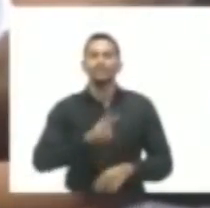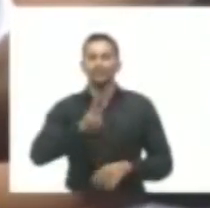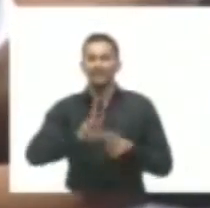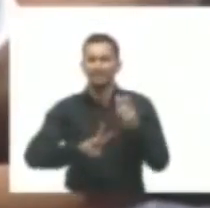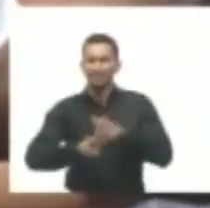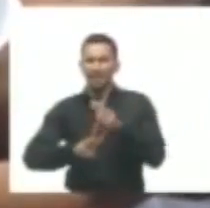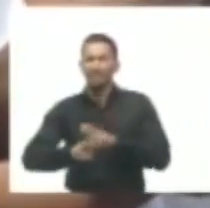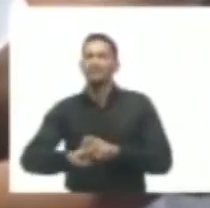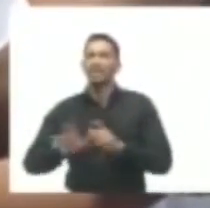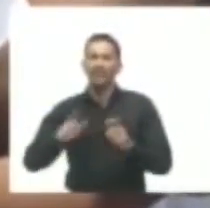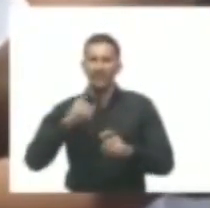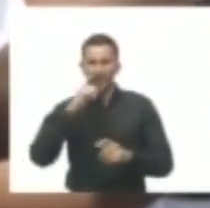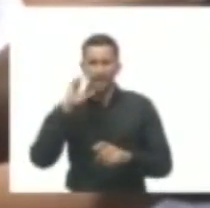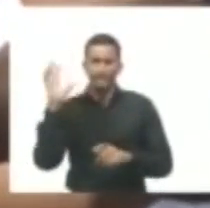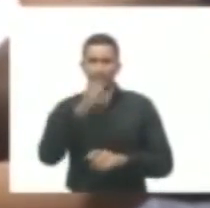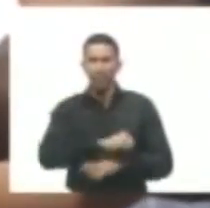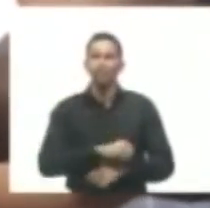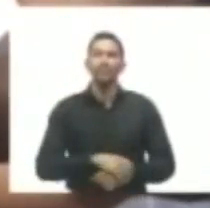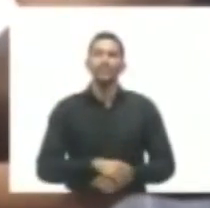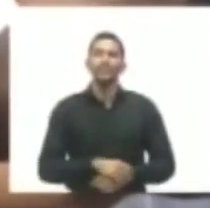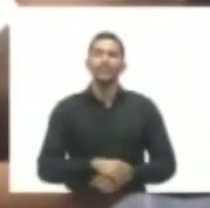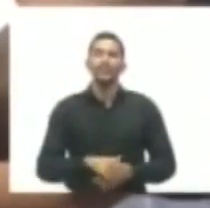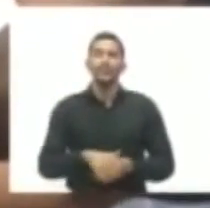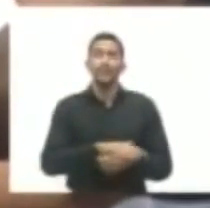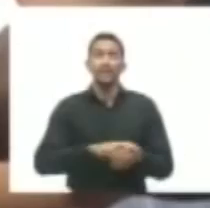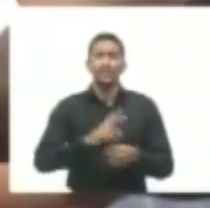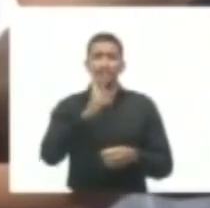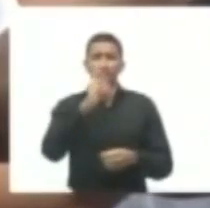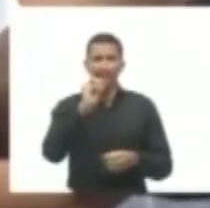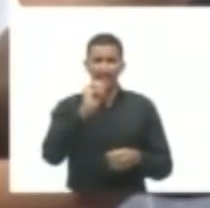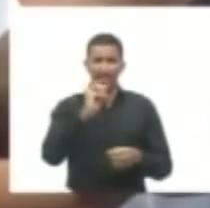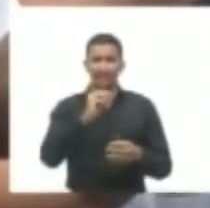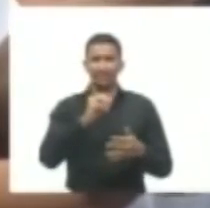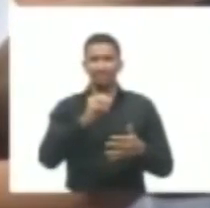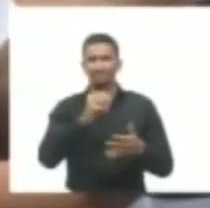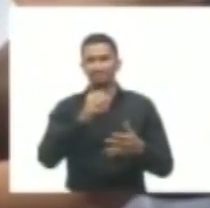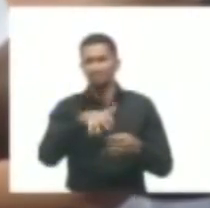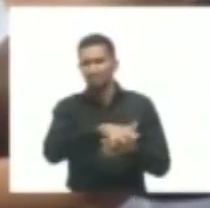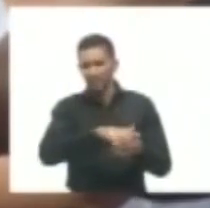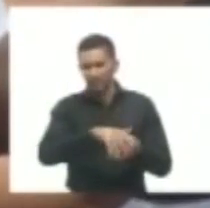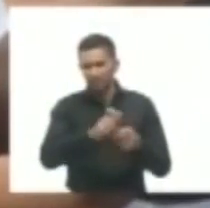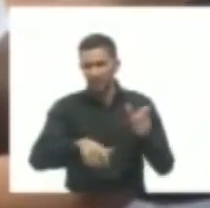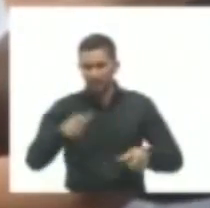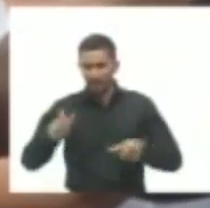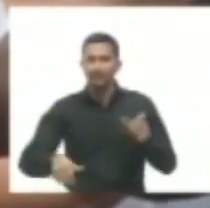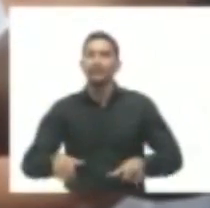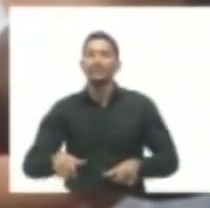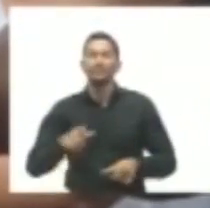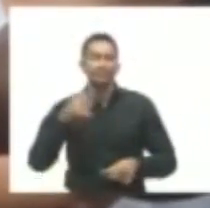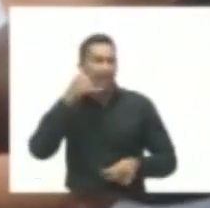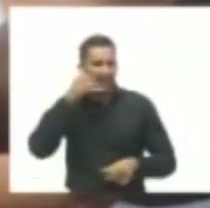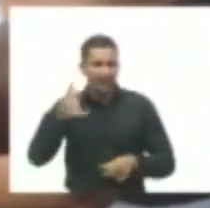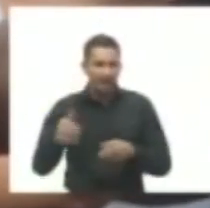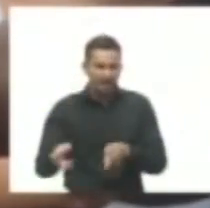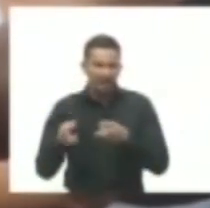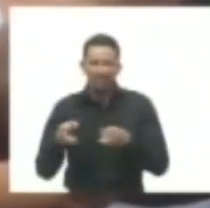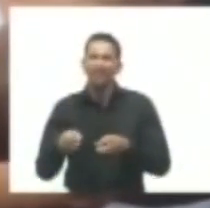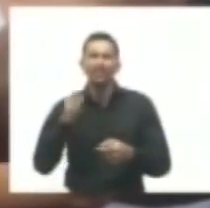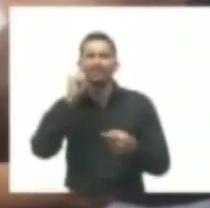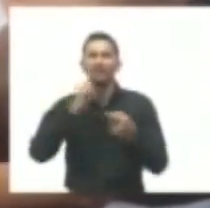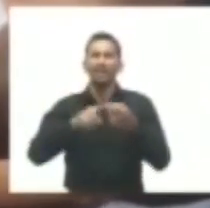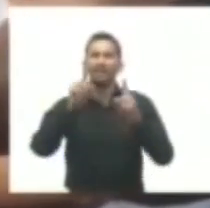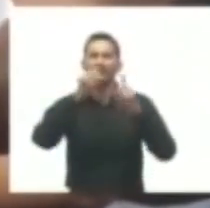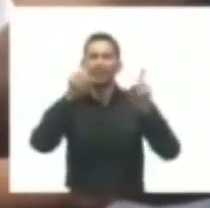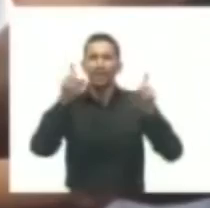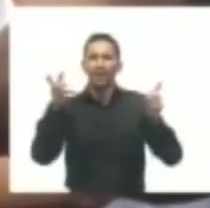los casos que tenemos aquí en la ciudad de Cartagena en cuanto a extorsiones, siempre se tratan de estos temas